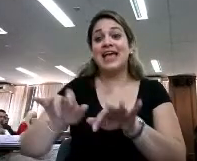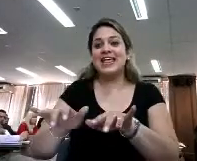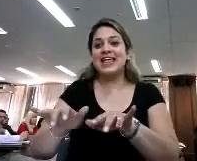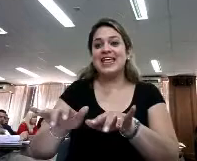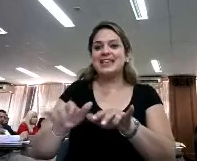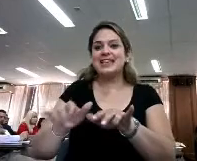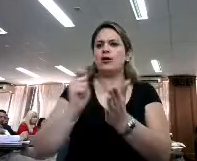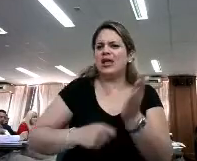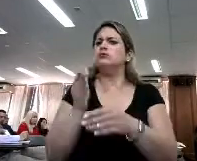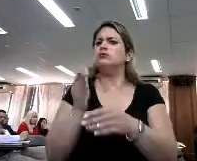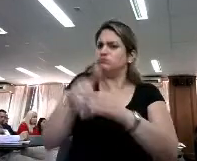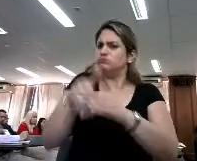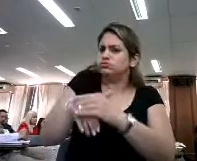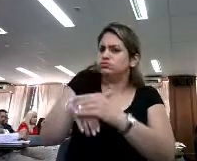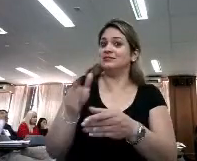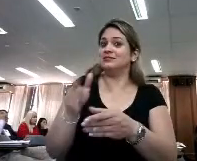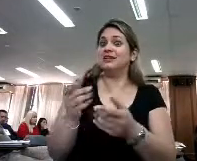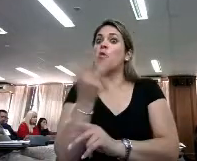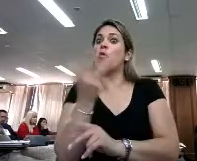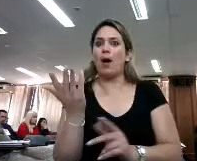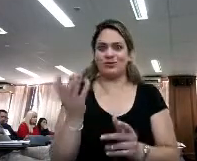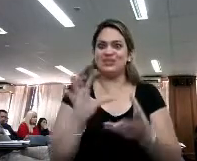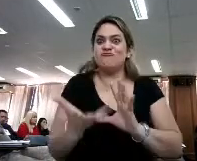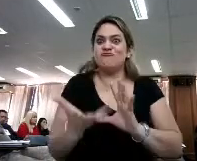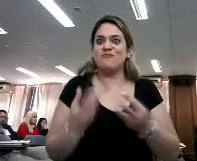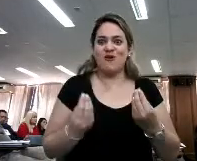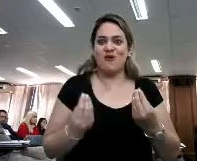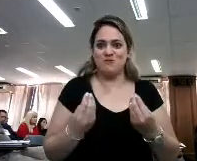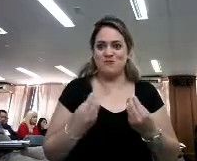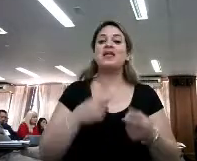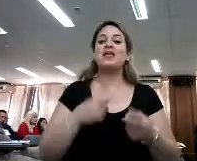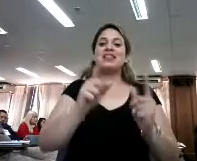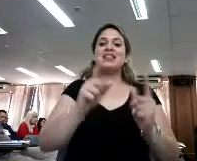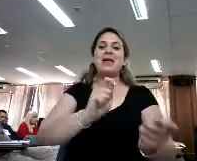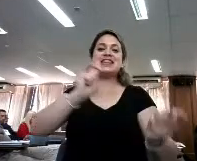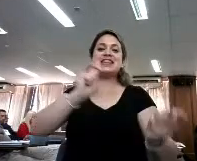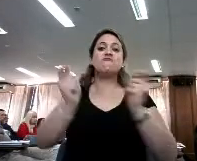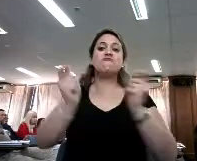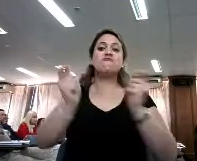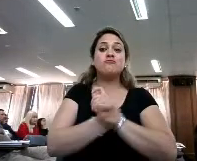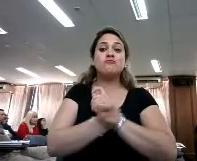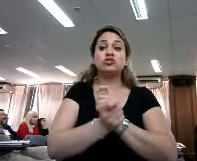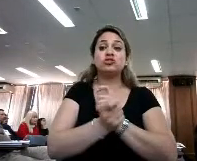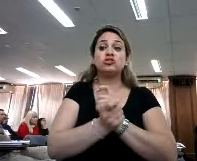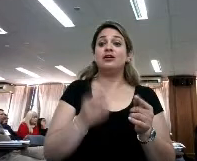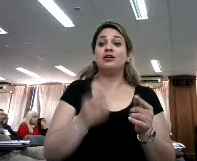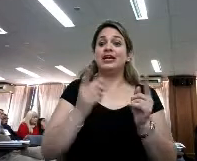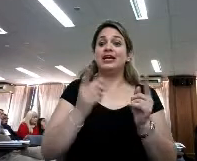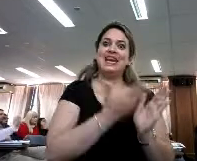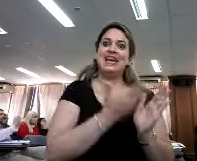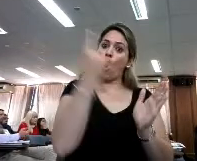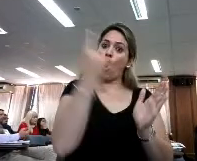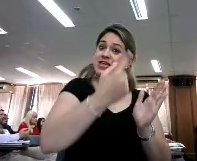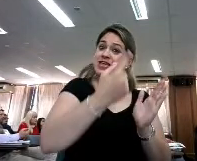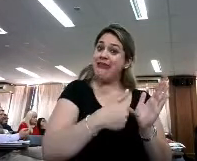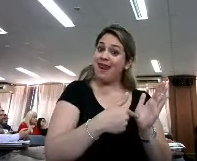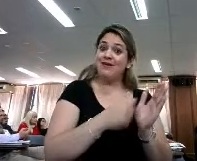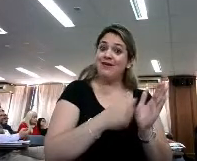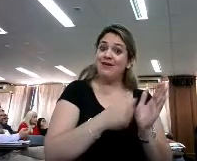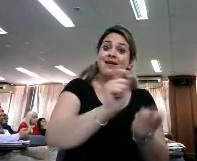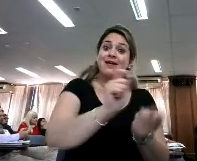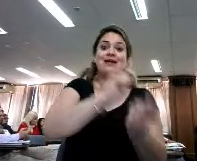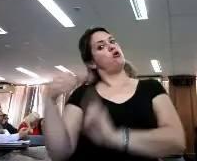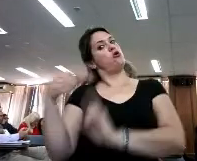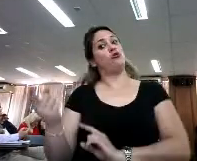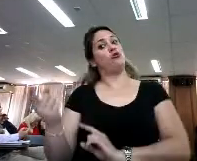incluyen formalmente el libro. Bien, la transformación como la posibilidad de mutar el libro original en otra cosa,